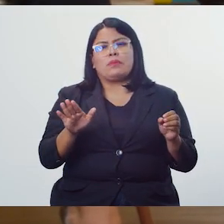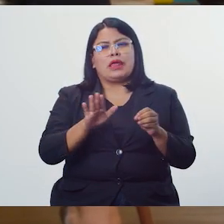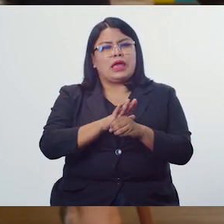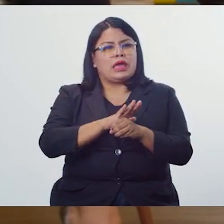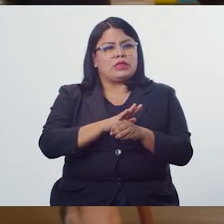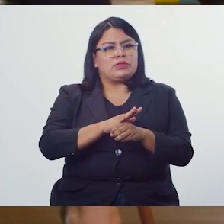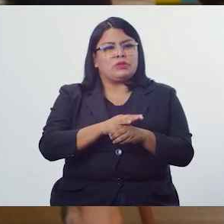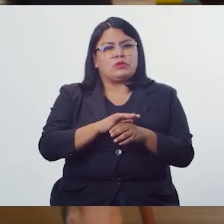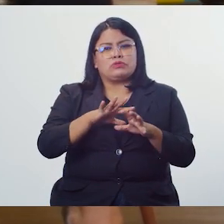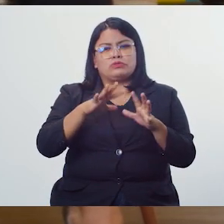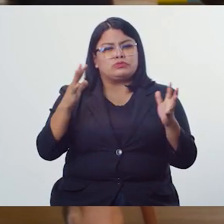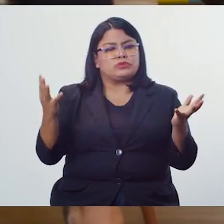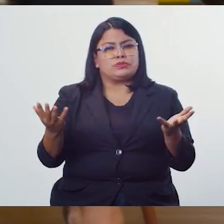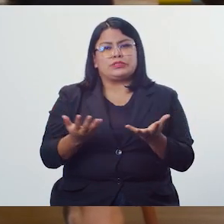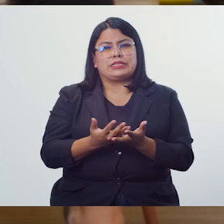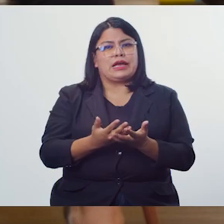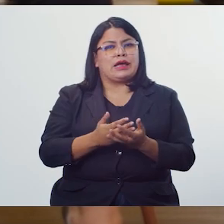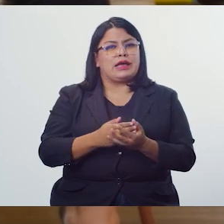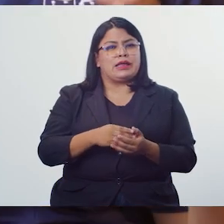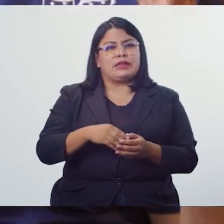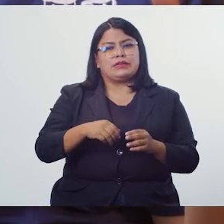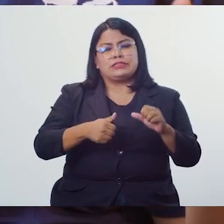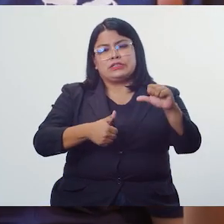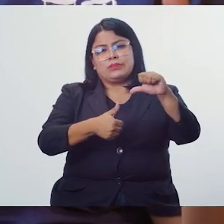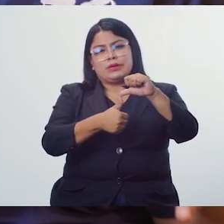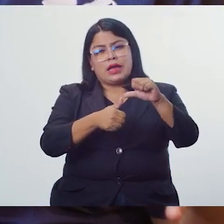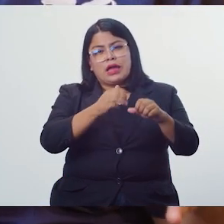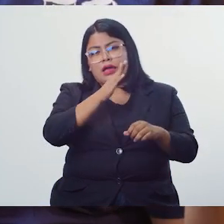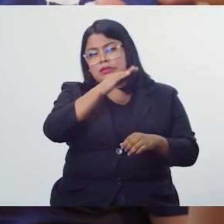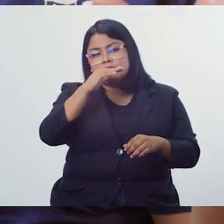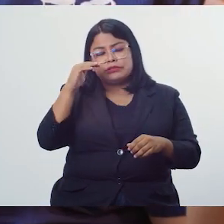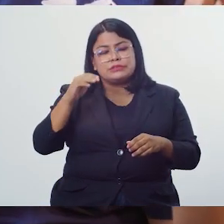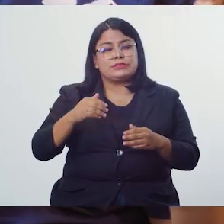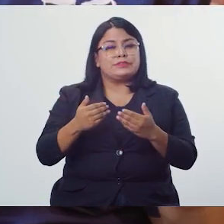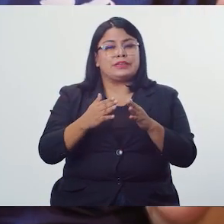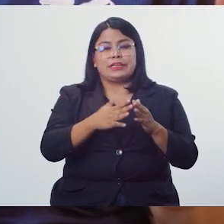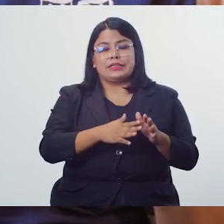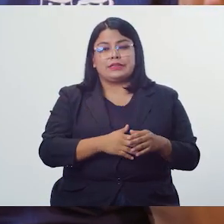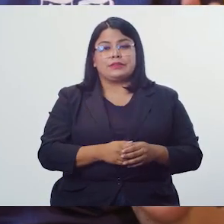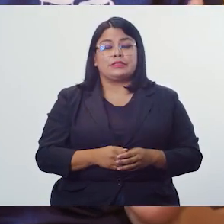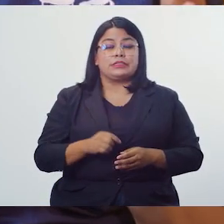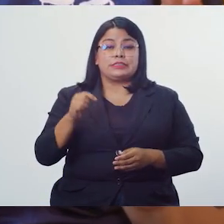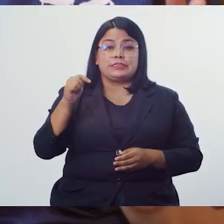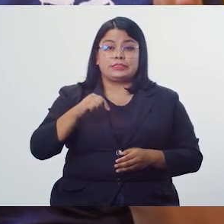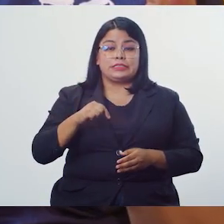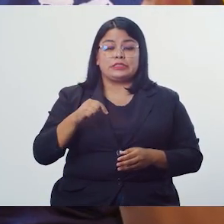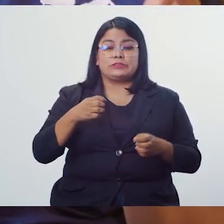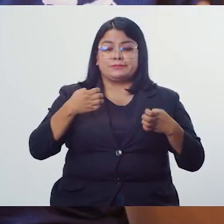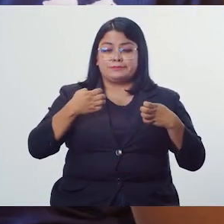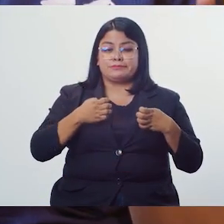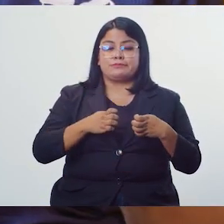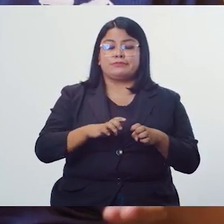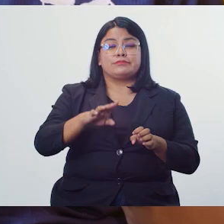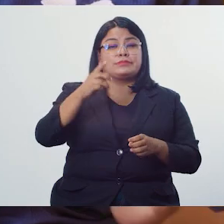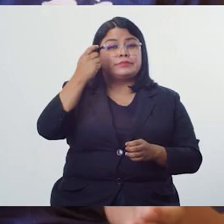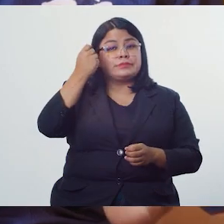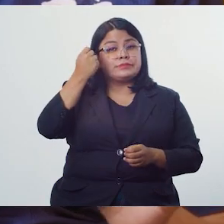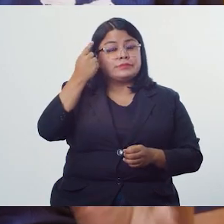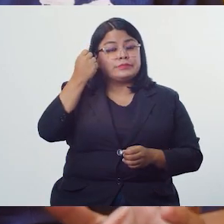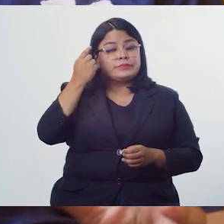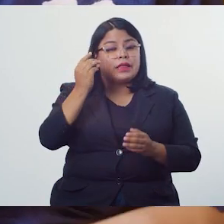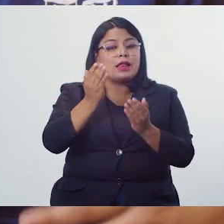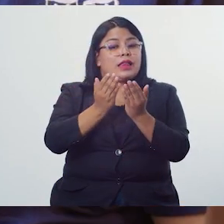como centroamericanos, nacionales, y estos textos son abordados a través de una estrategia de